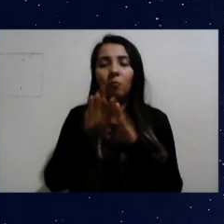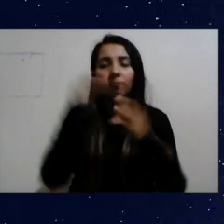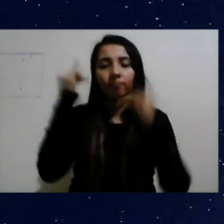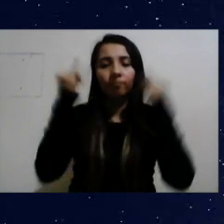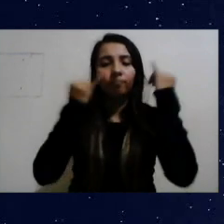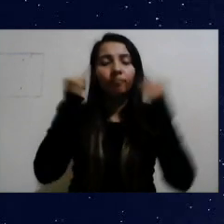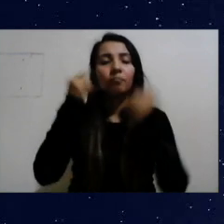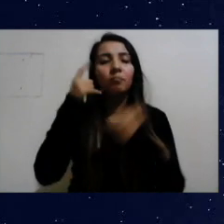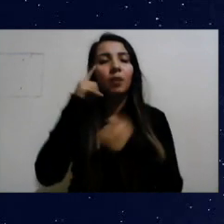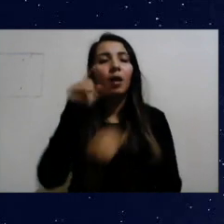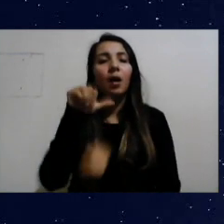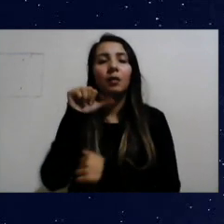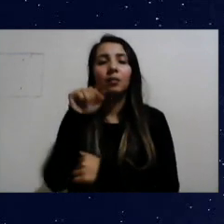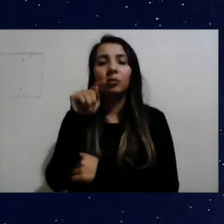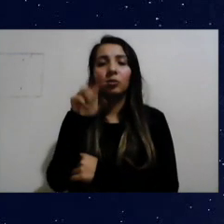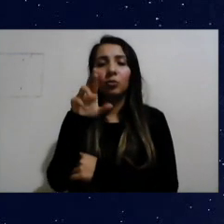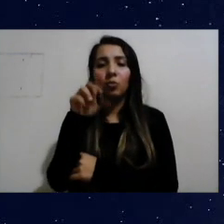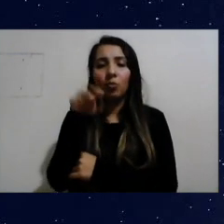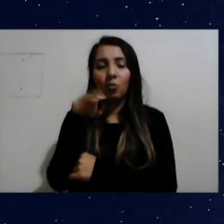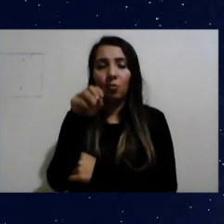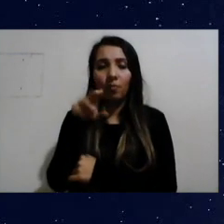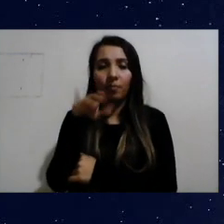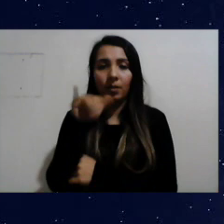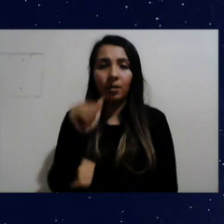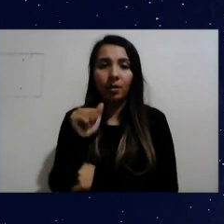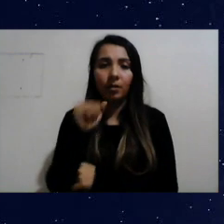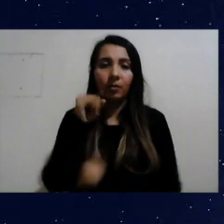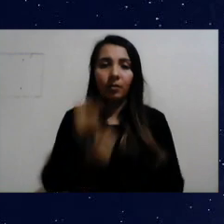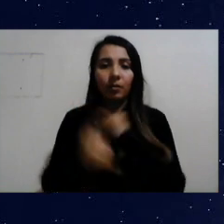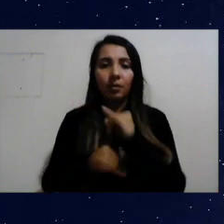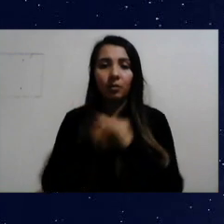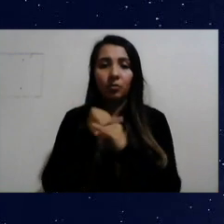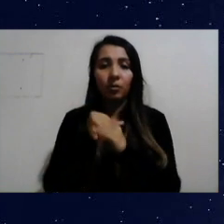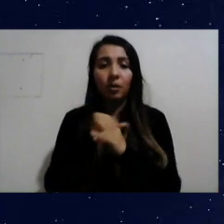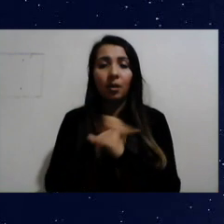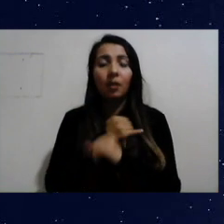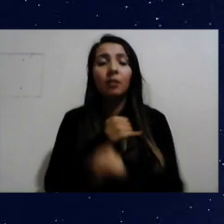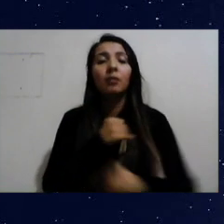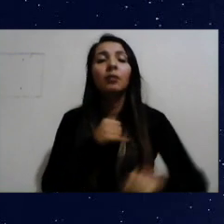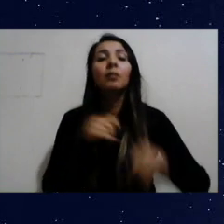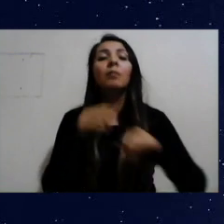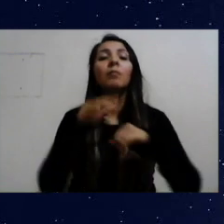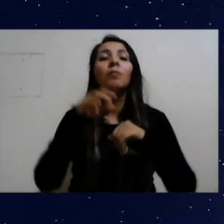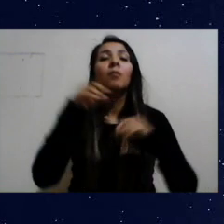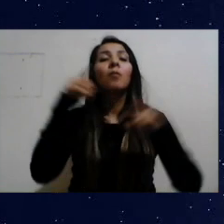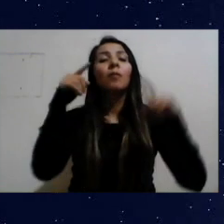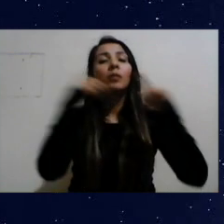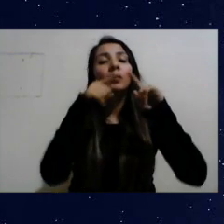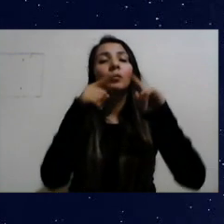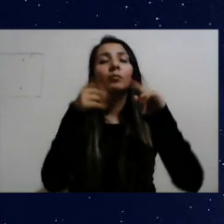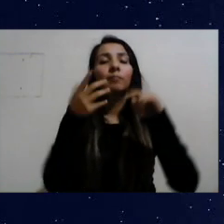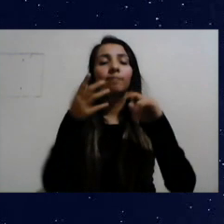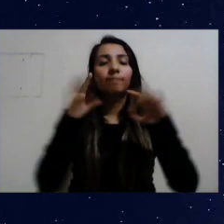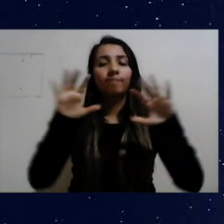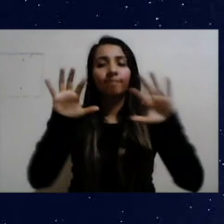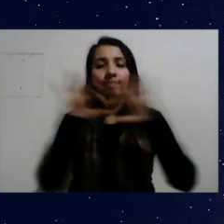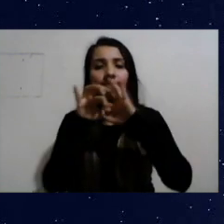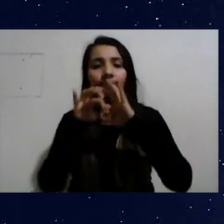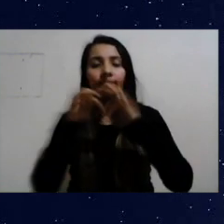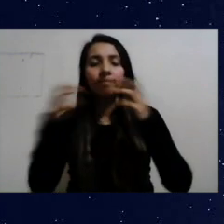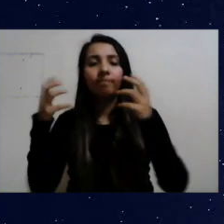la astronomía de ultravioleta a escala internacional, buscando sinergias y colaboración